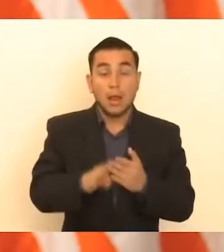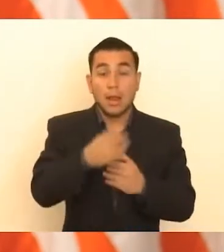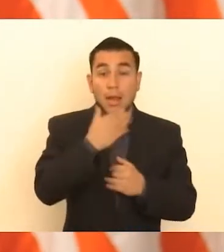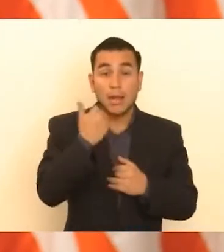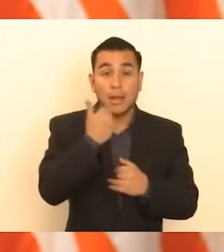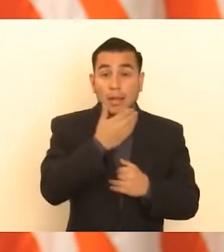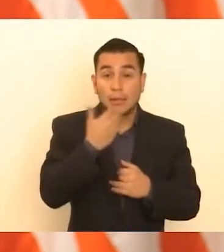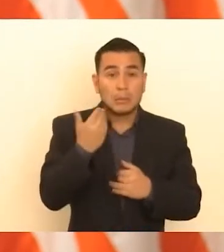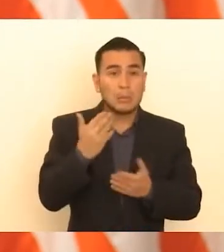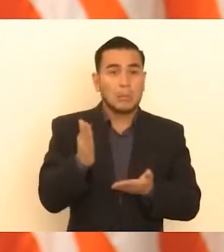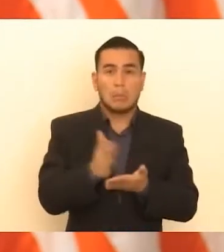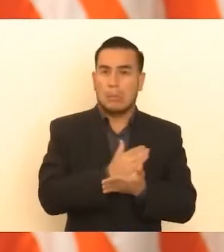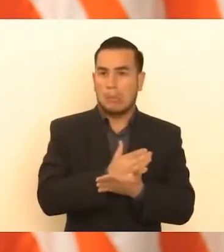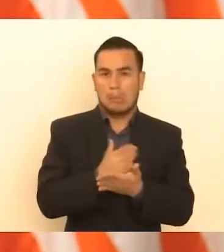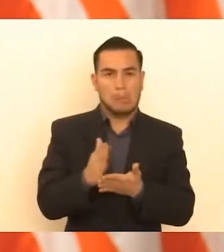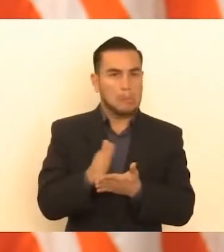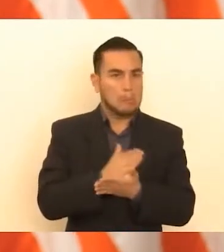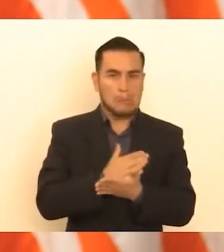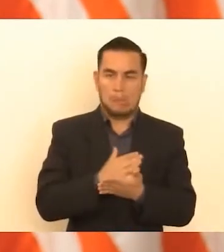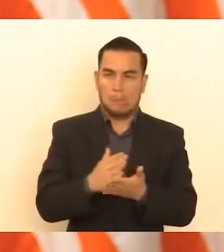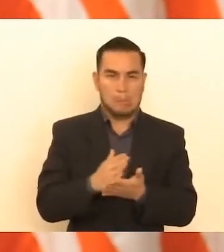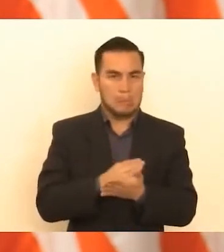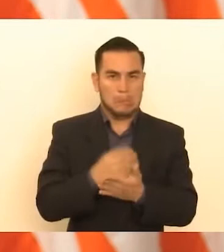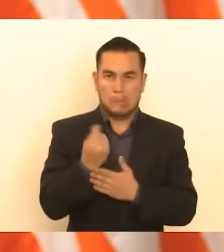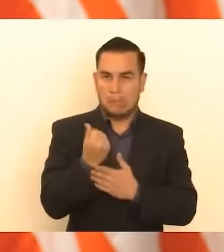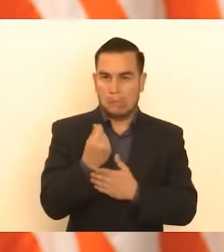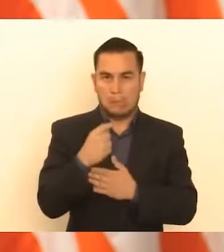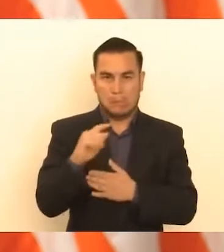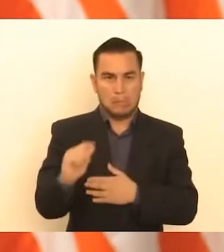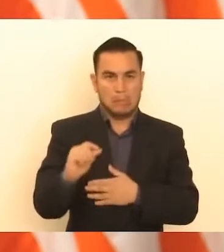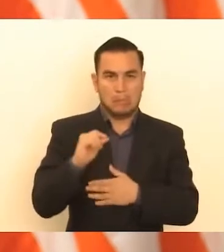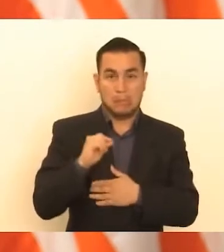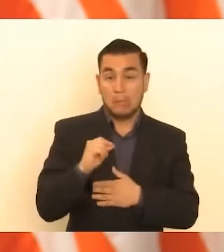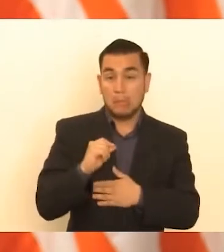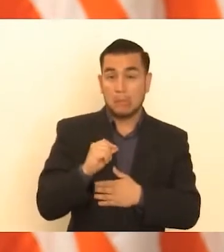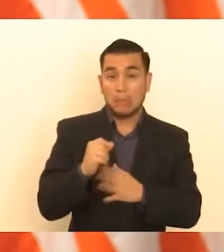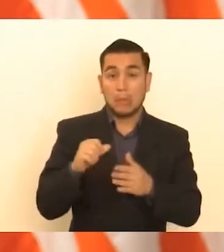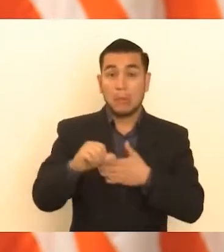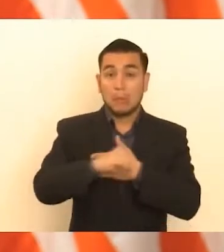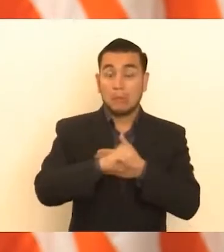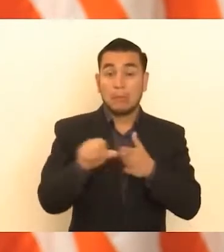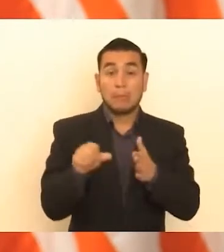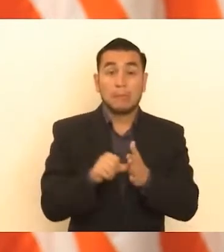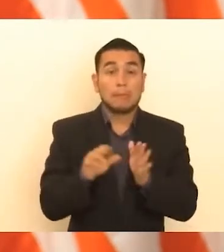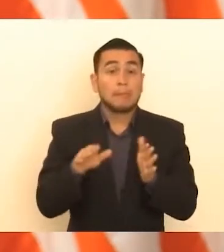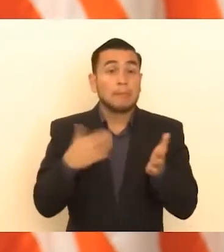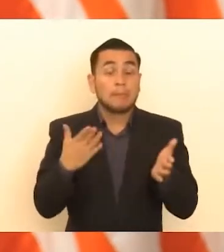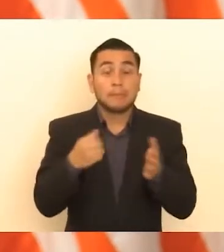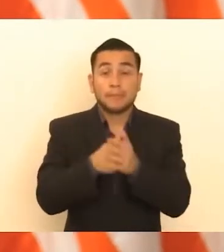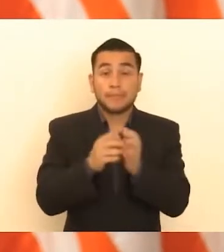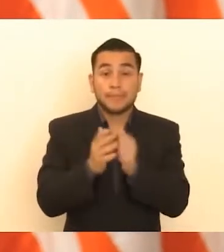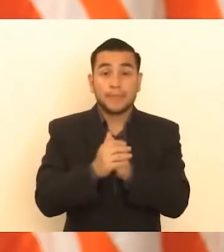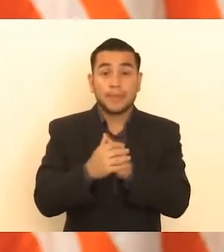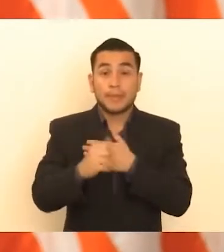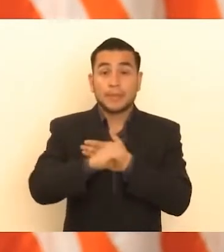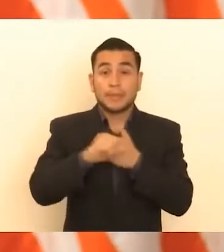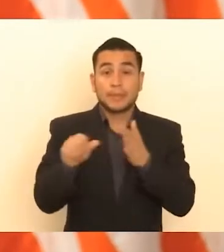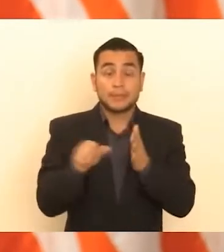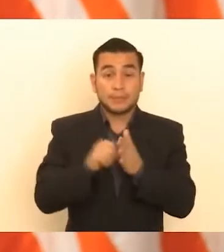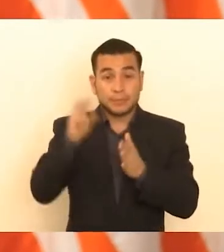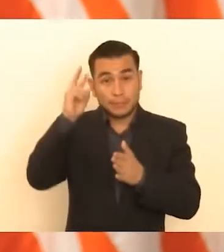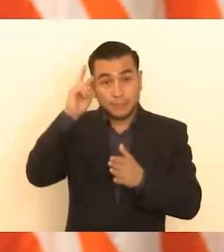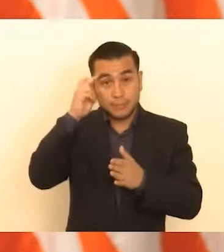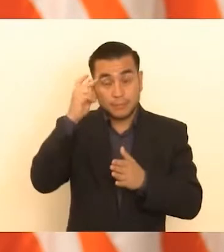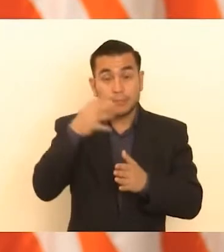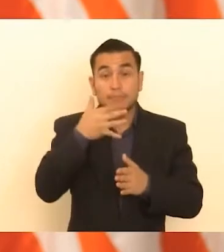fase 3 y al día de hoy no hemos recibido un centavo de financiamiento en empréstitos para el plan contra territorial el 100 por ciento si de fondos propios